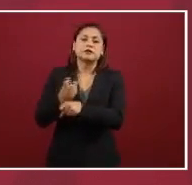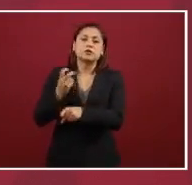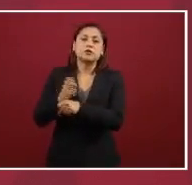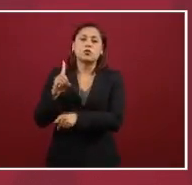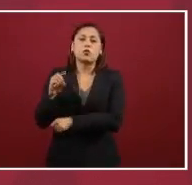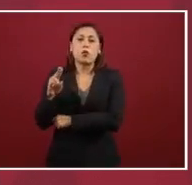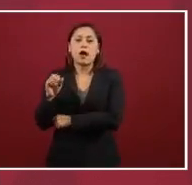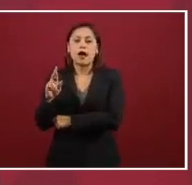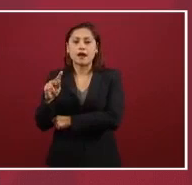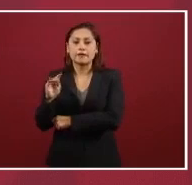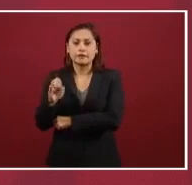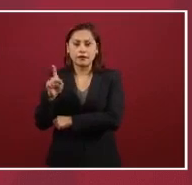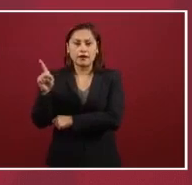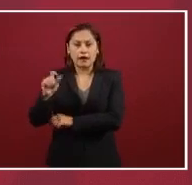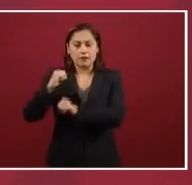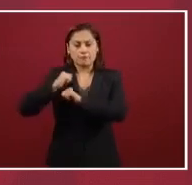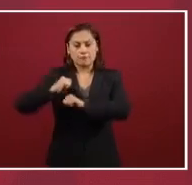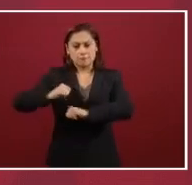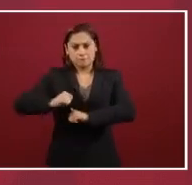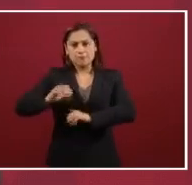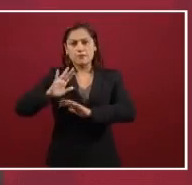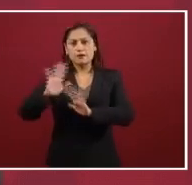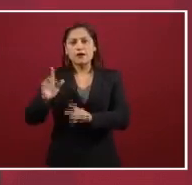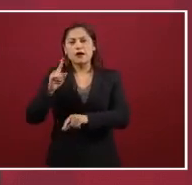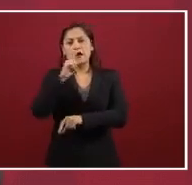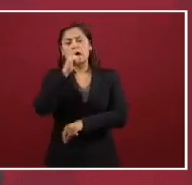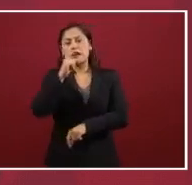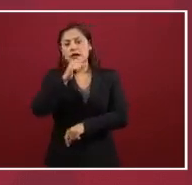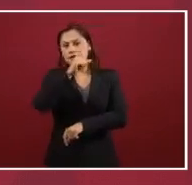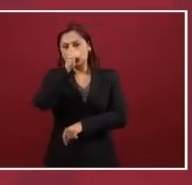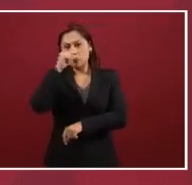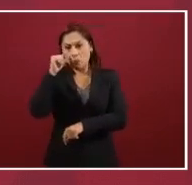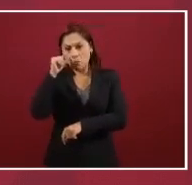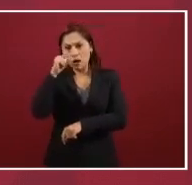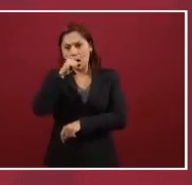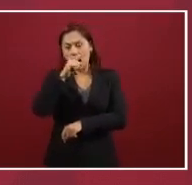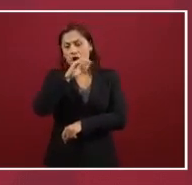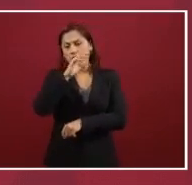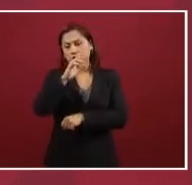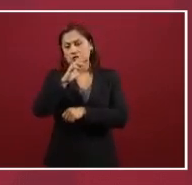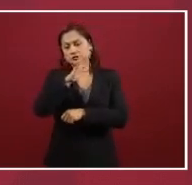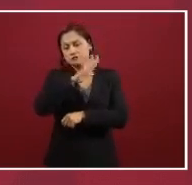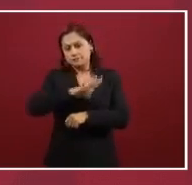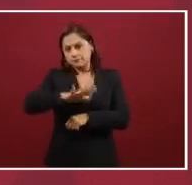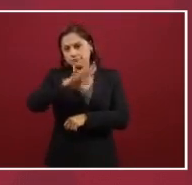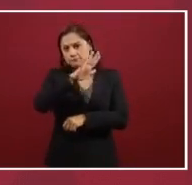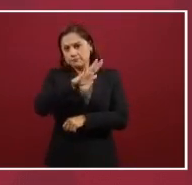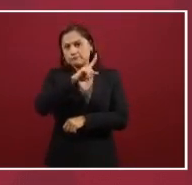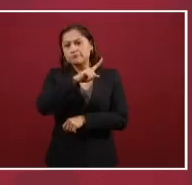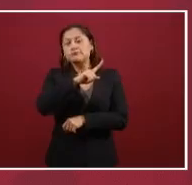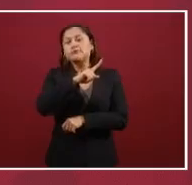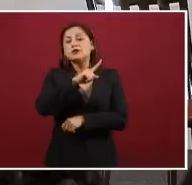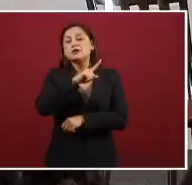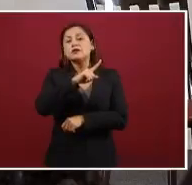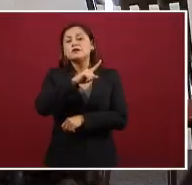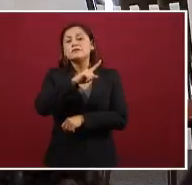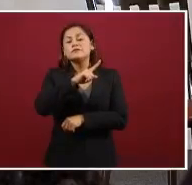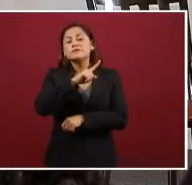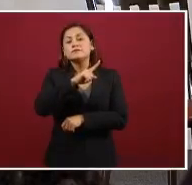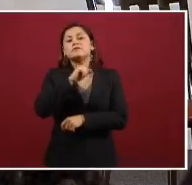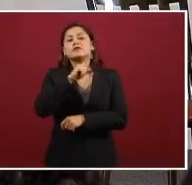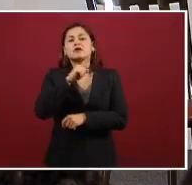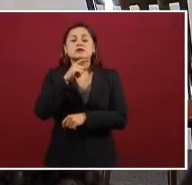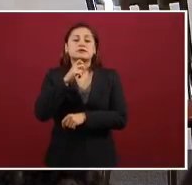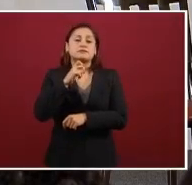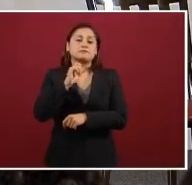están por iniciarse los trabajos en Ciudad Juárez de lo que será un punto de apoyo importante que se